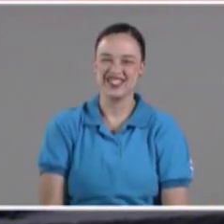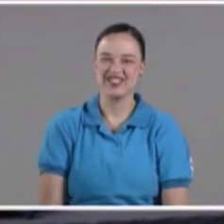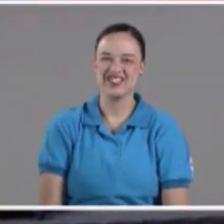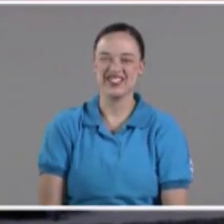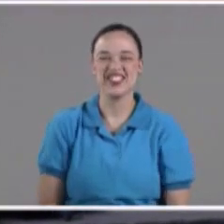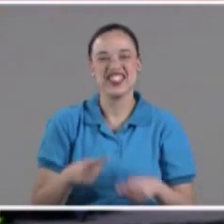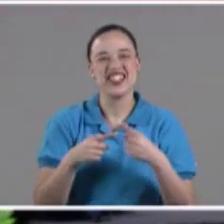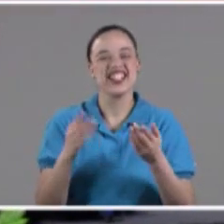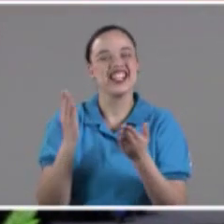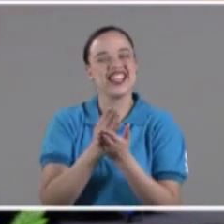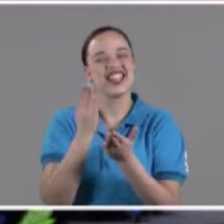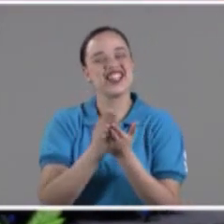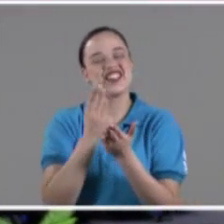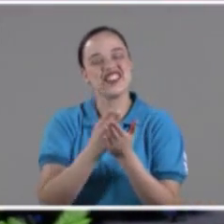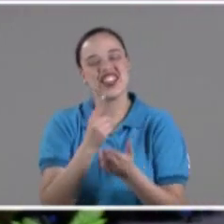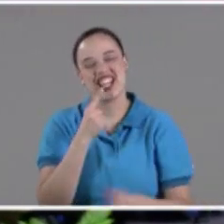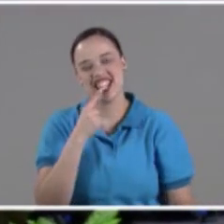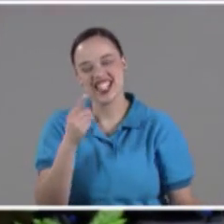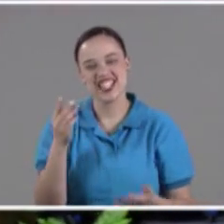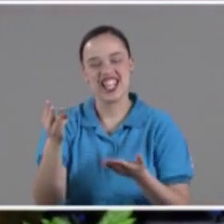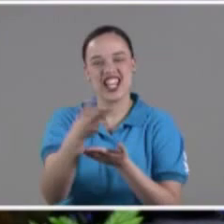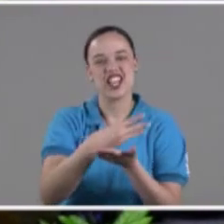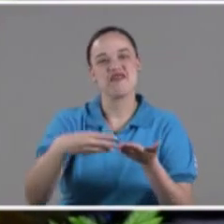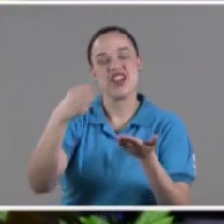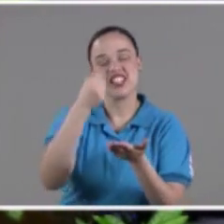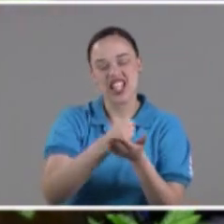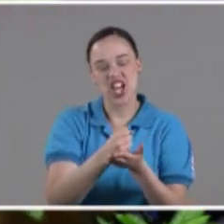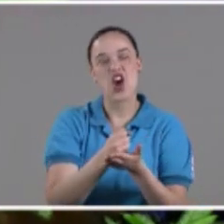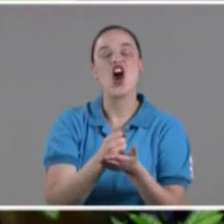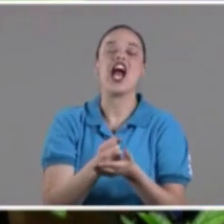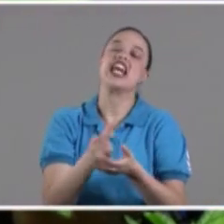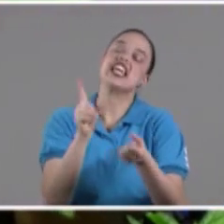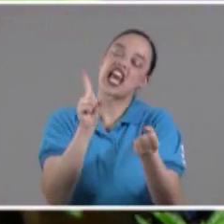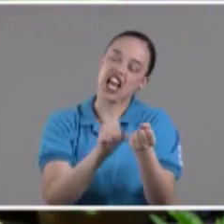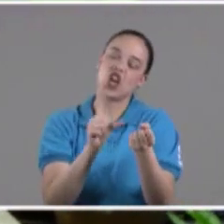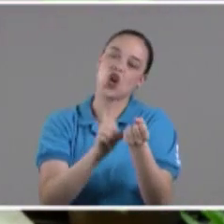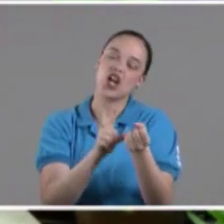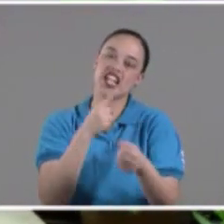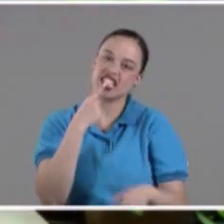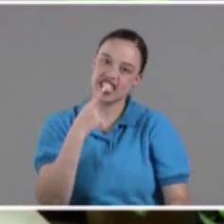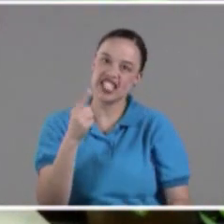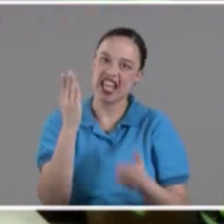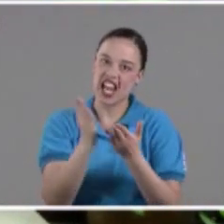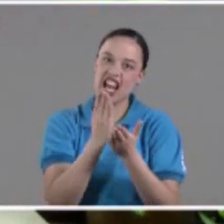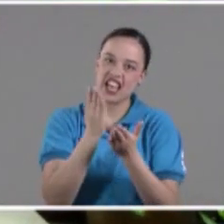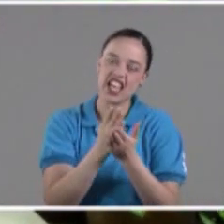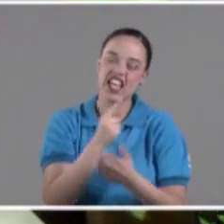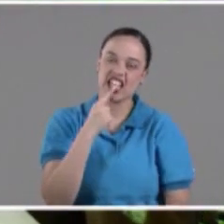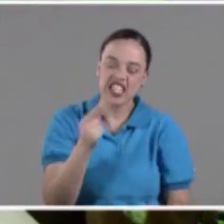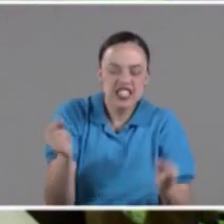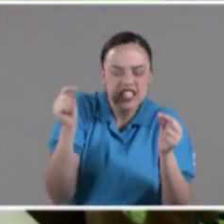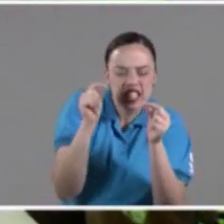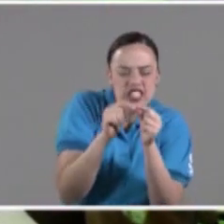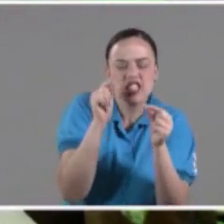Bueno la Biblia Mateo capítulo 13 y Mateo y Lucas capítulo ocho dicen que es exactamente